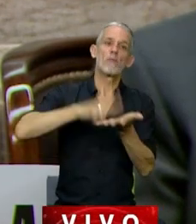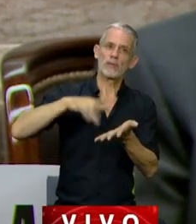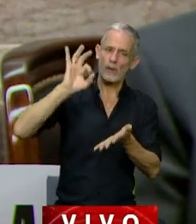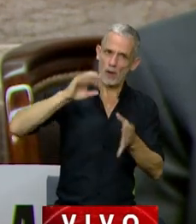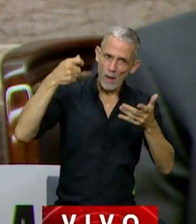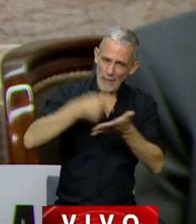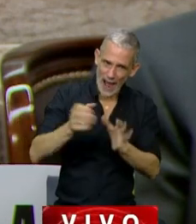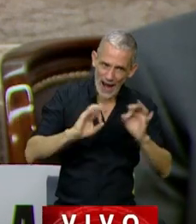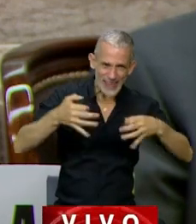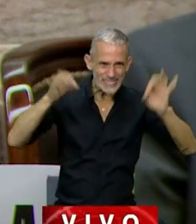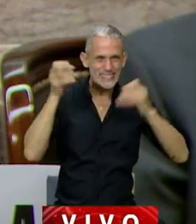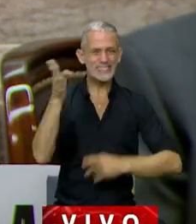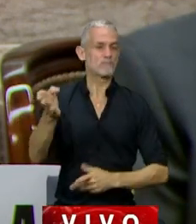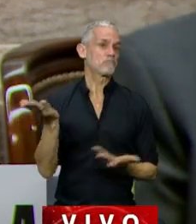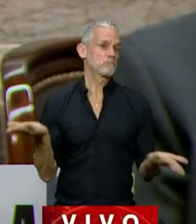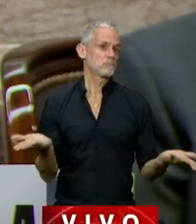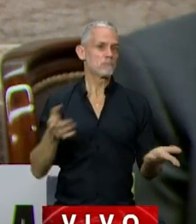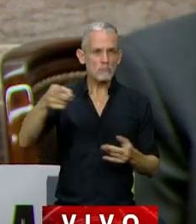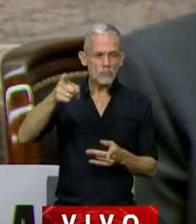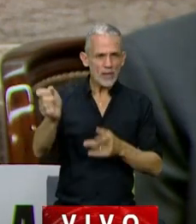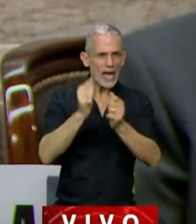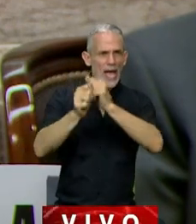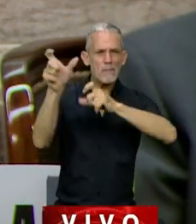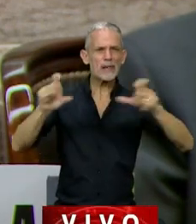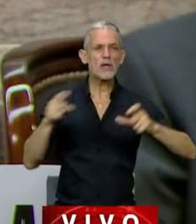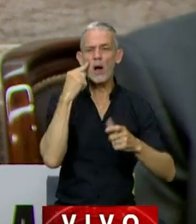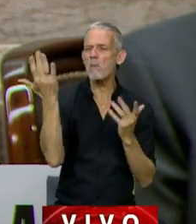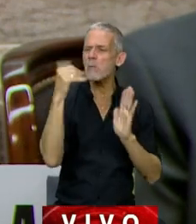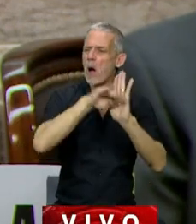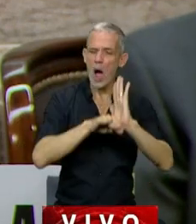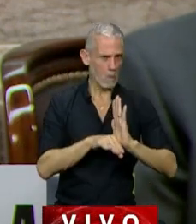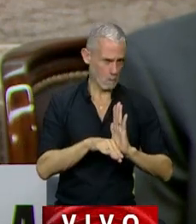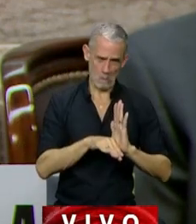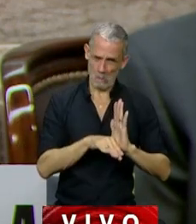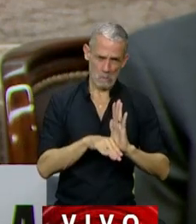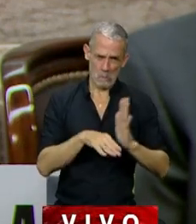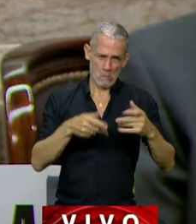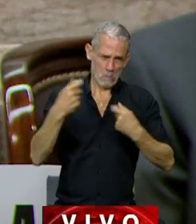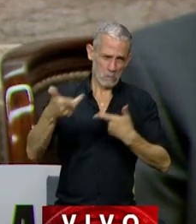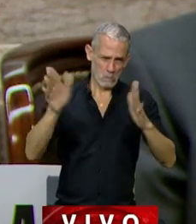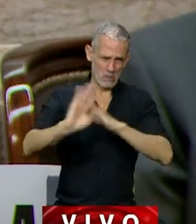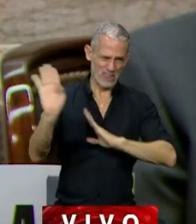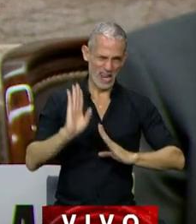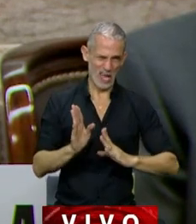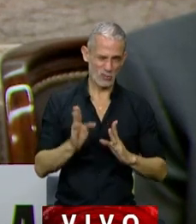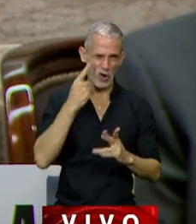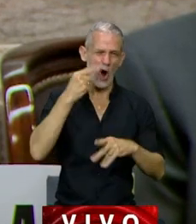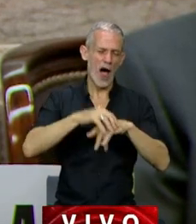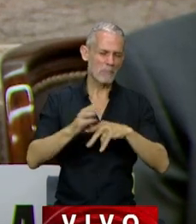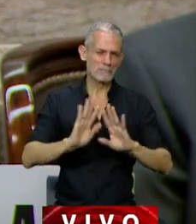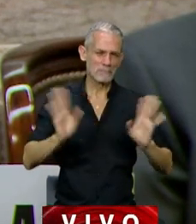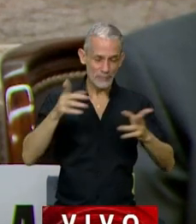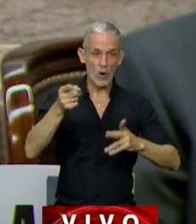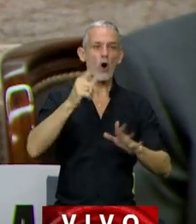impositiva, y estoy seguro que a ellos no se les piden tantos requisitos, o como